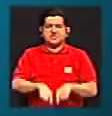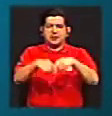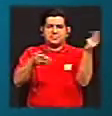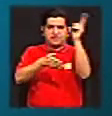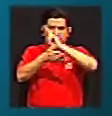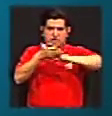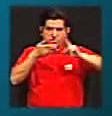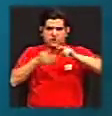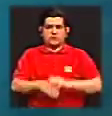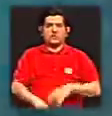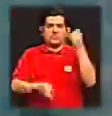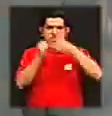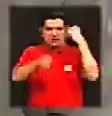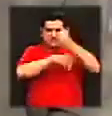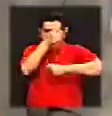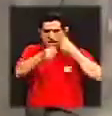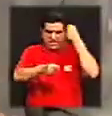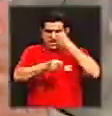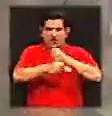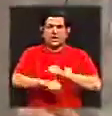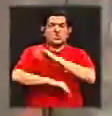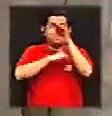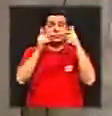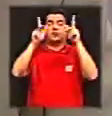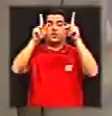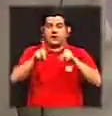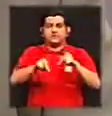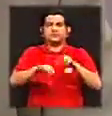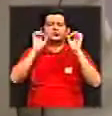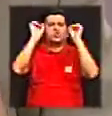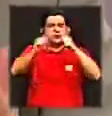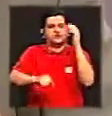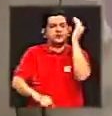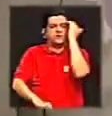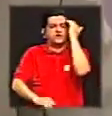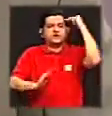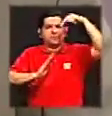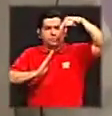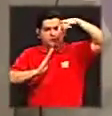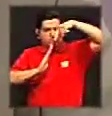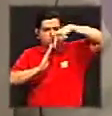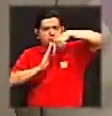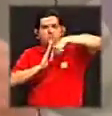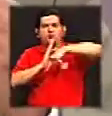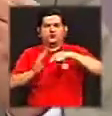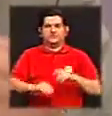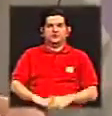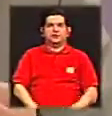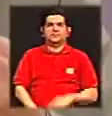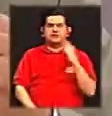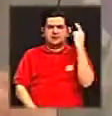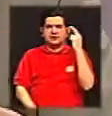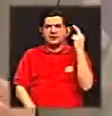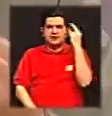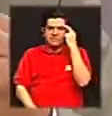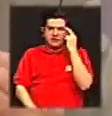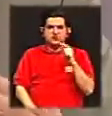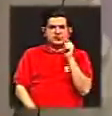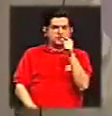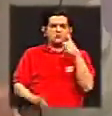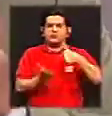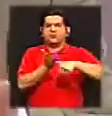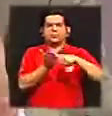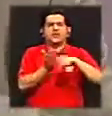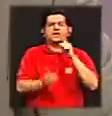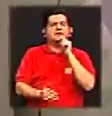Universidad para fin de año, para que todos los costarricenses puedan enterarse a profundidad de por quién están